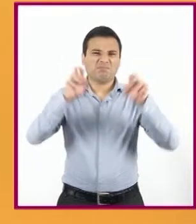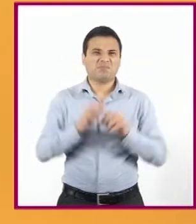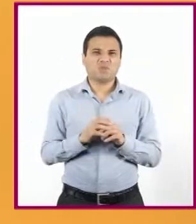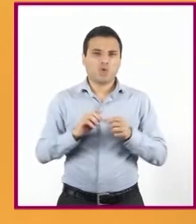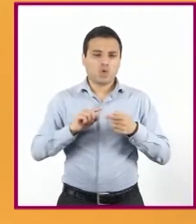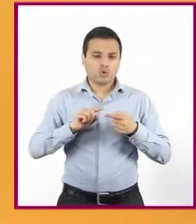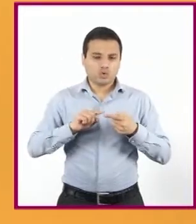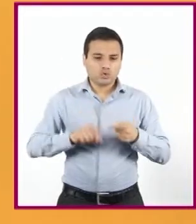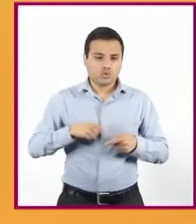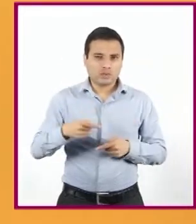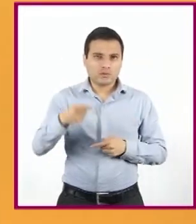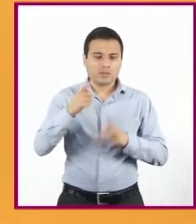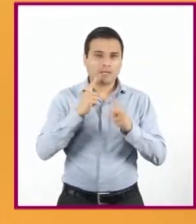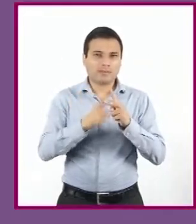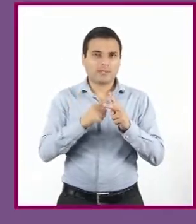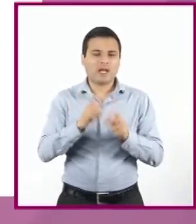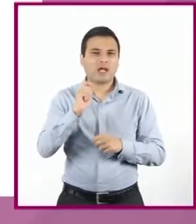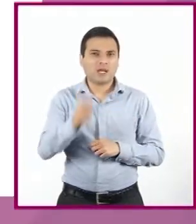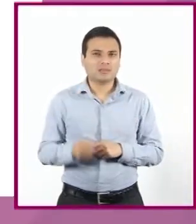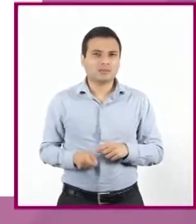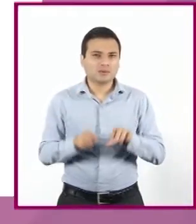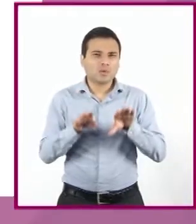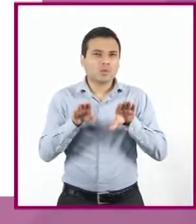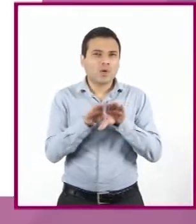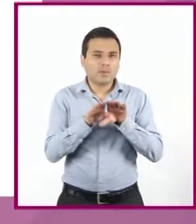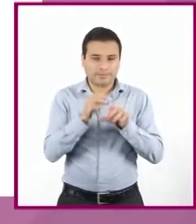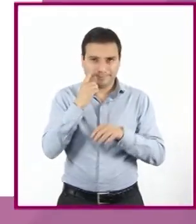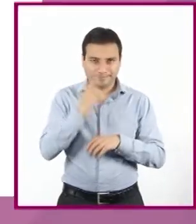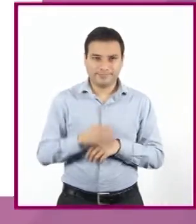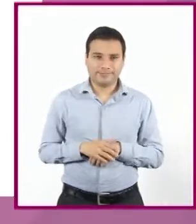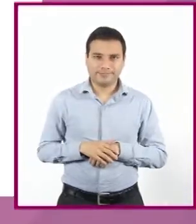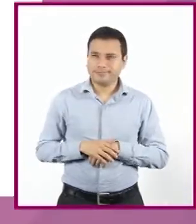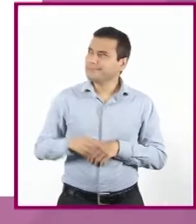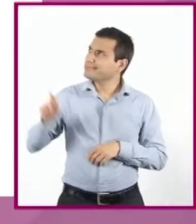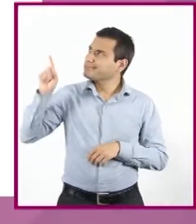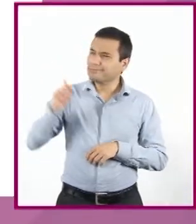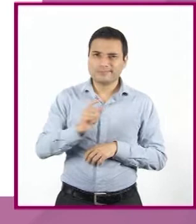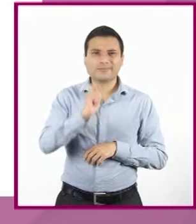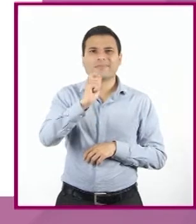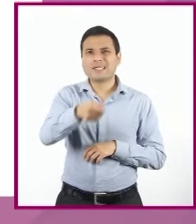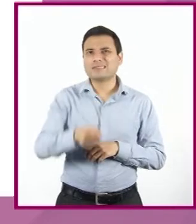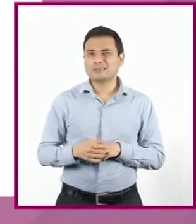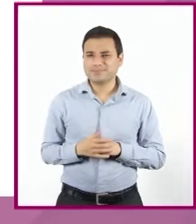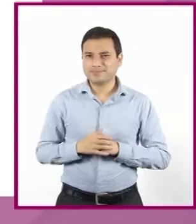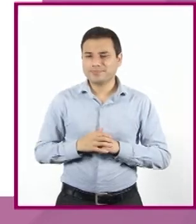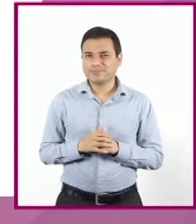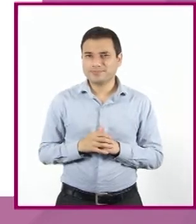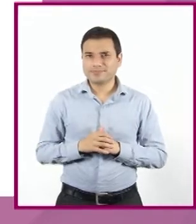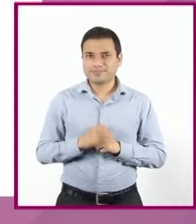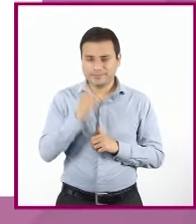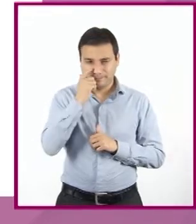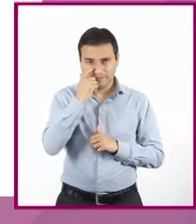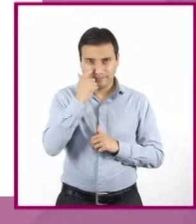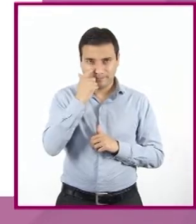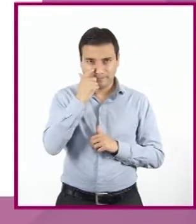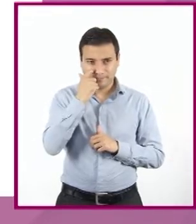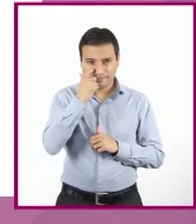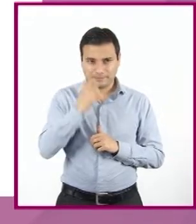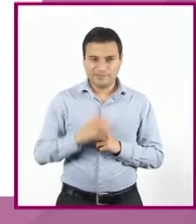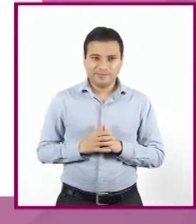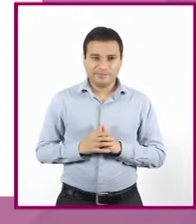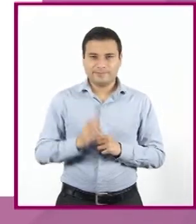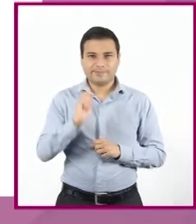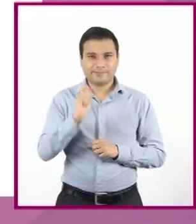aritméticas y cómo se construyen. ¿Qué es una sucesión aritmética? Una sucesión aritmética es